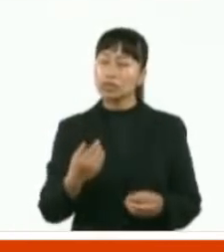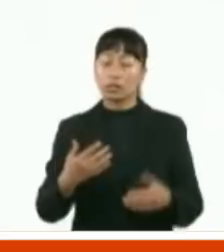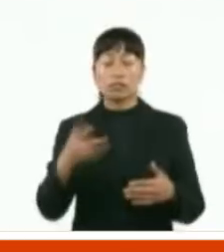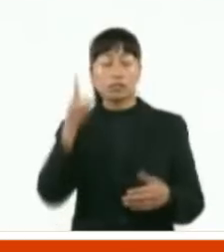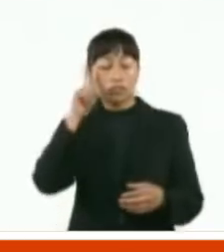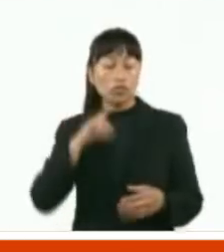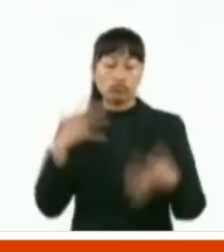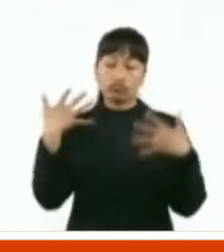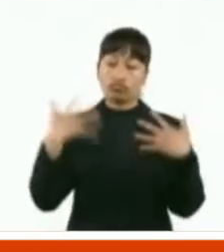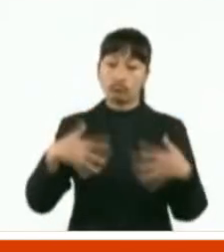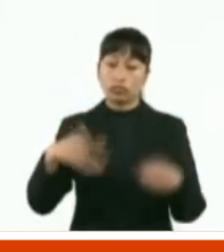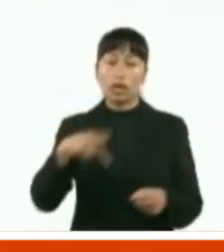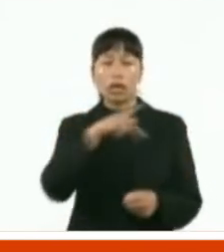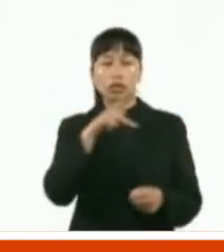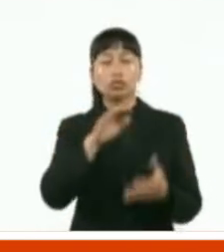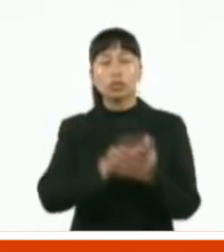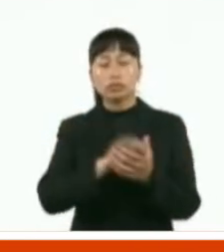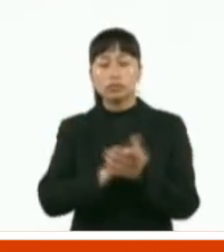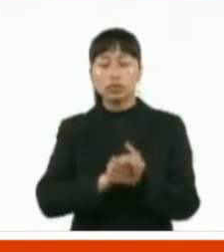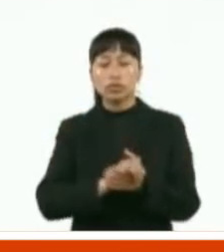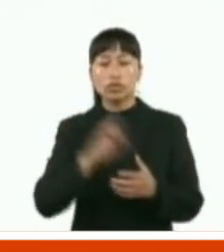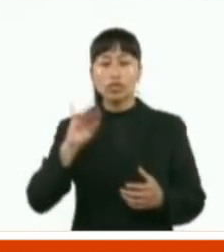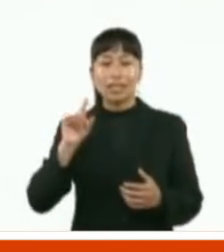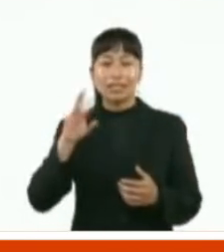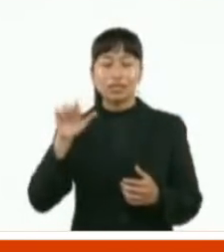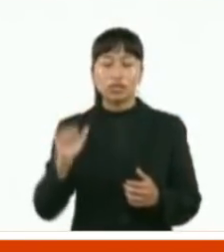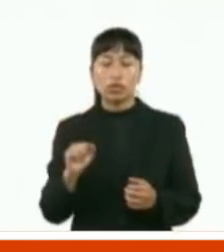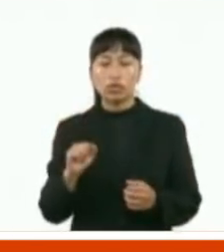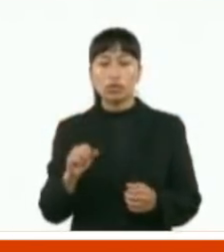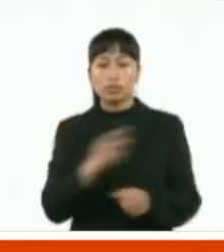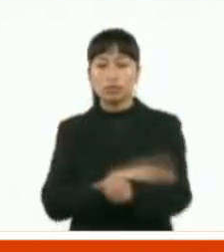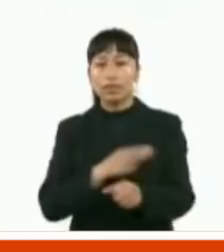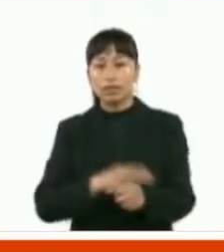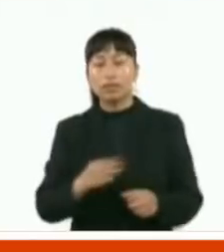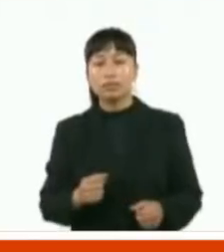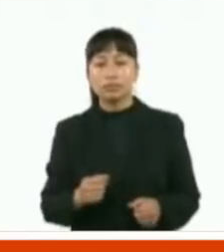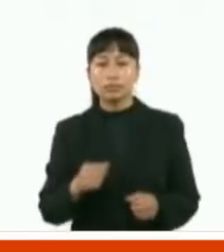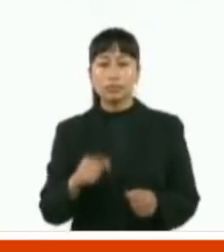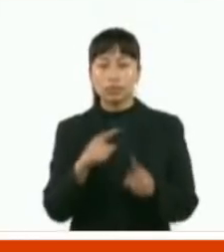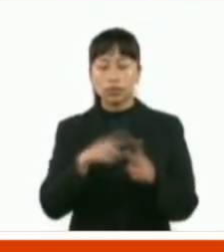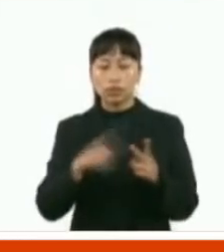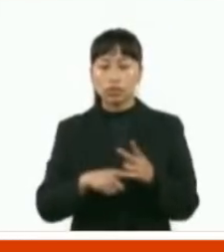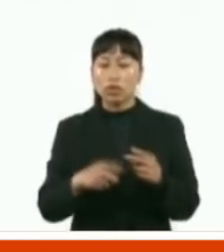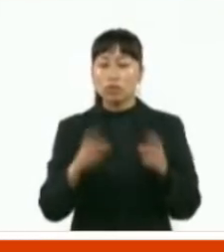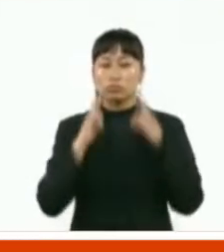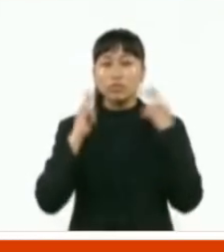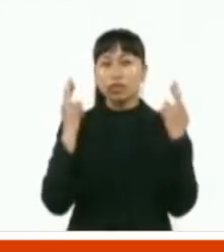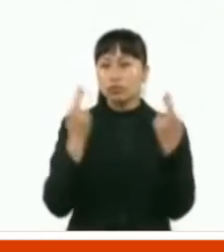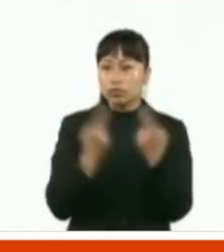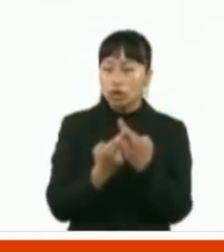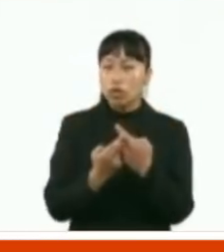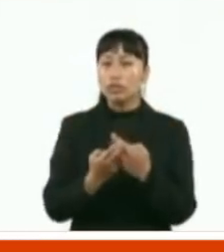democracia, junto a su marido Francisco I. Madero, organizando clubes antirreeleccionistas en el territorio